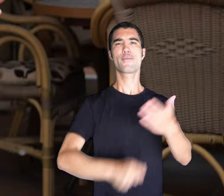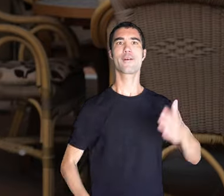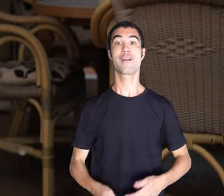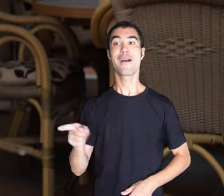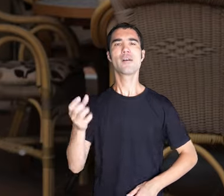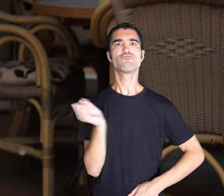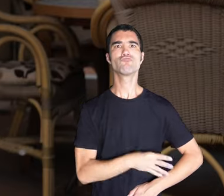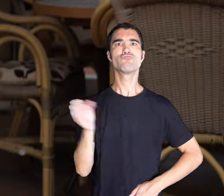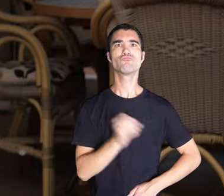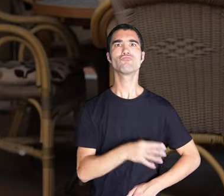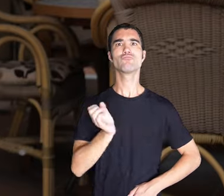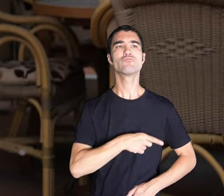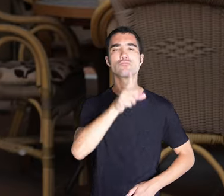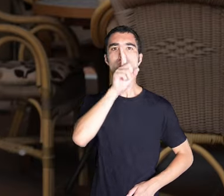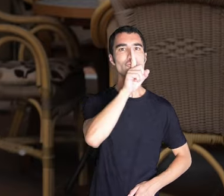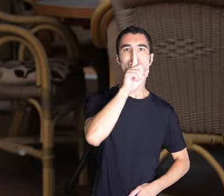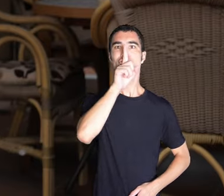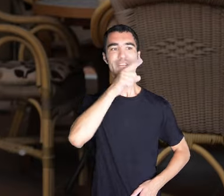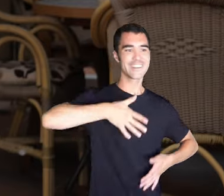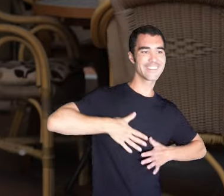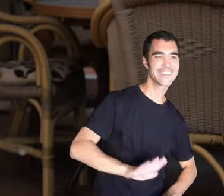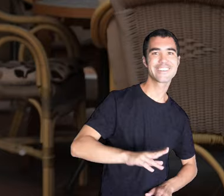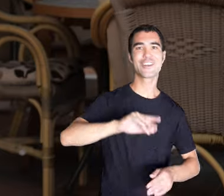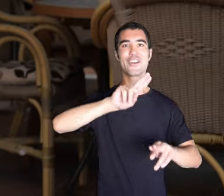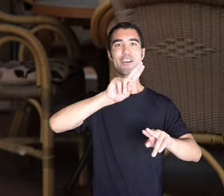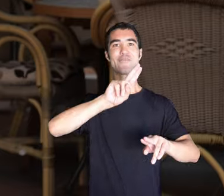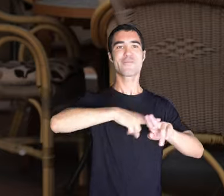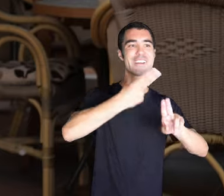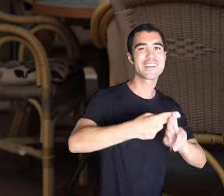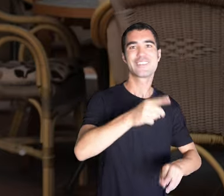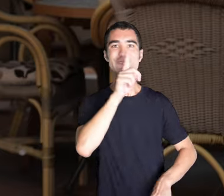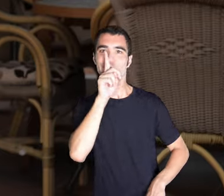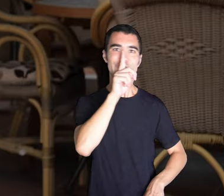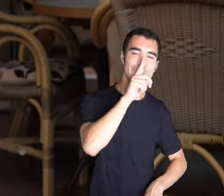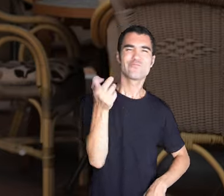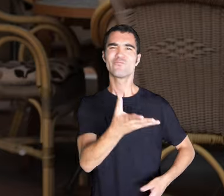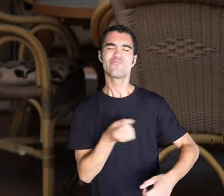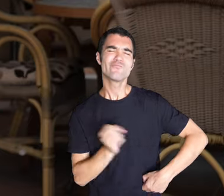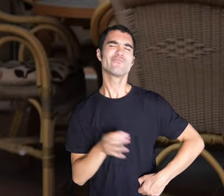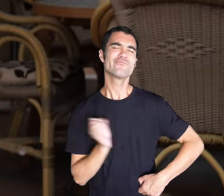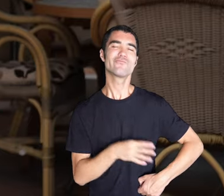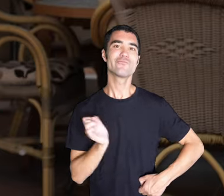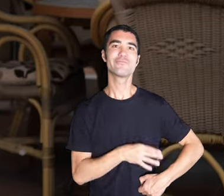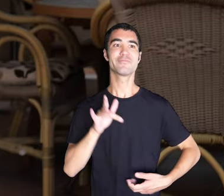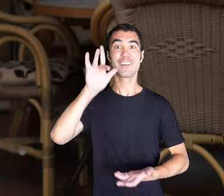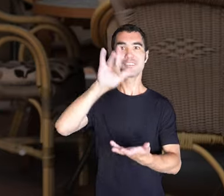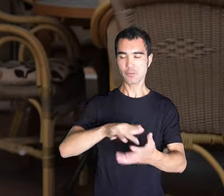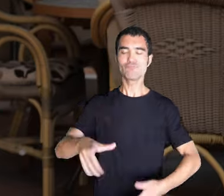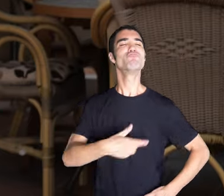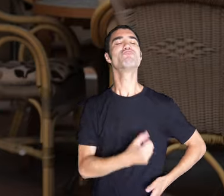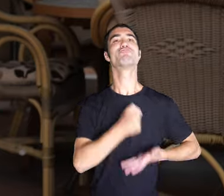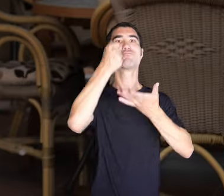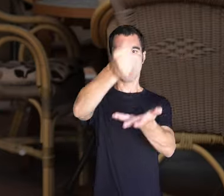Estaba ahorrando sin decir nada, ni a su hijo, ni a su marido, y ya está. Y había el dinero para el material de las